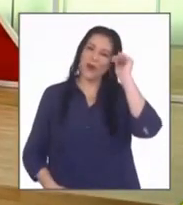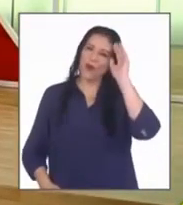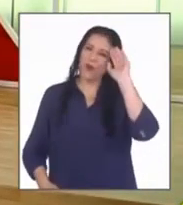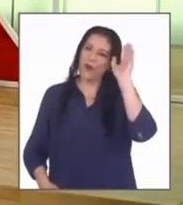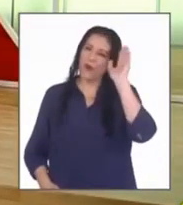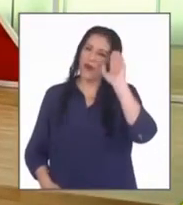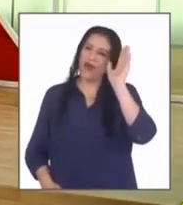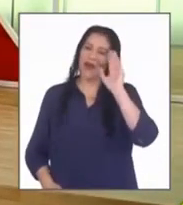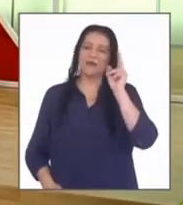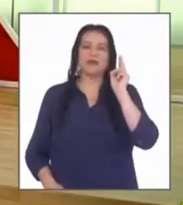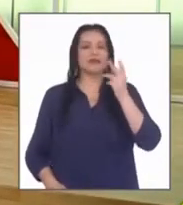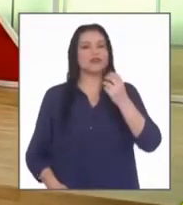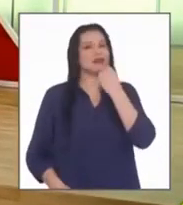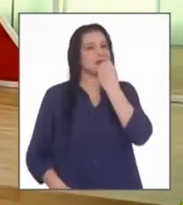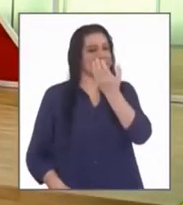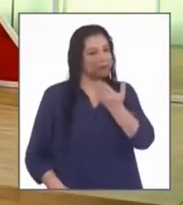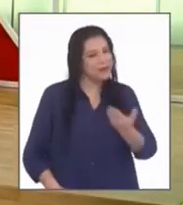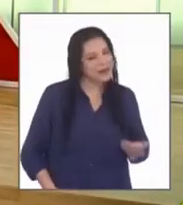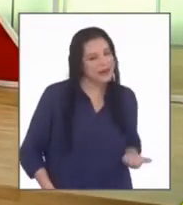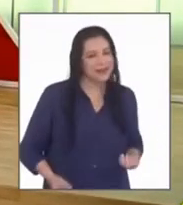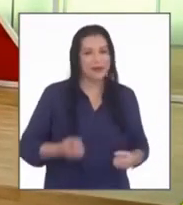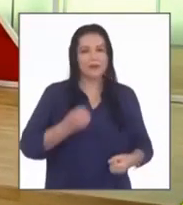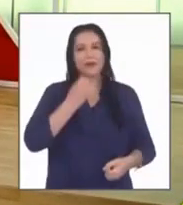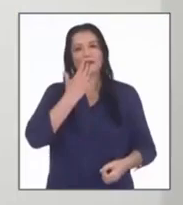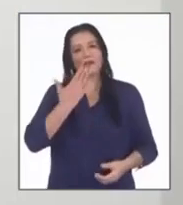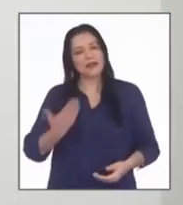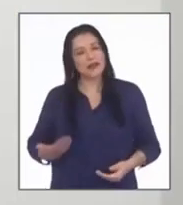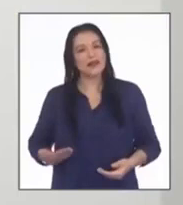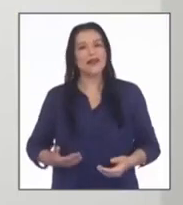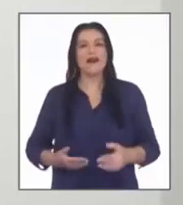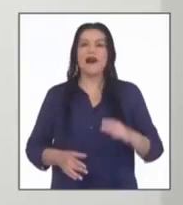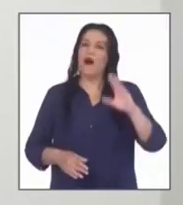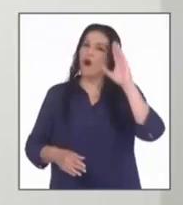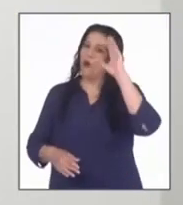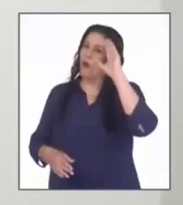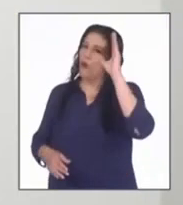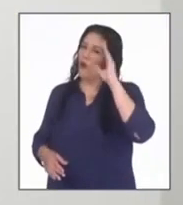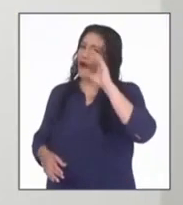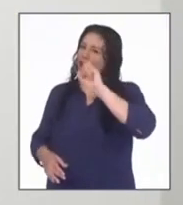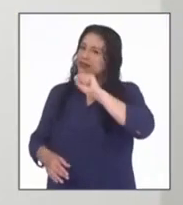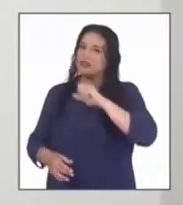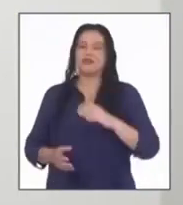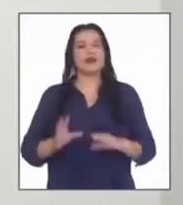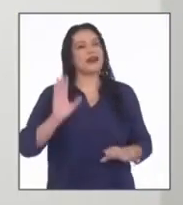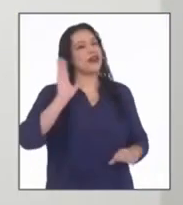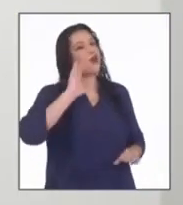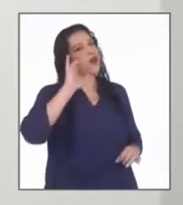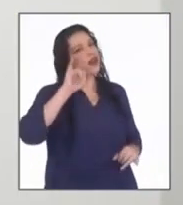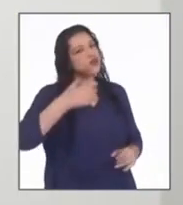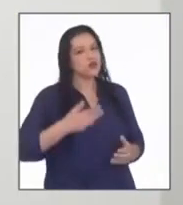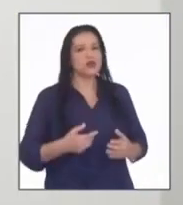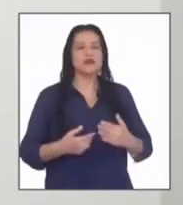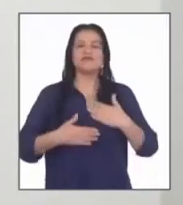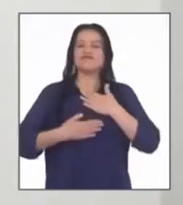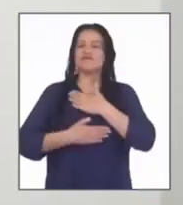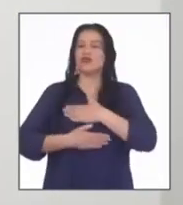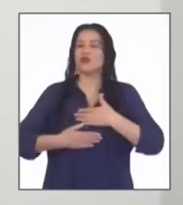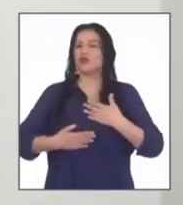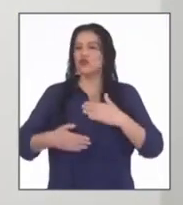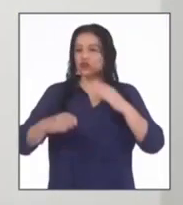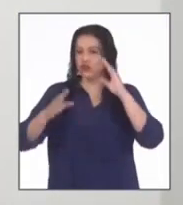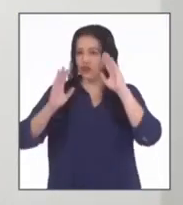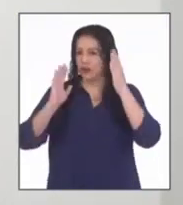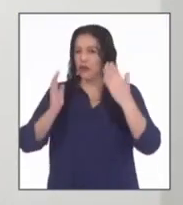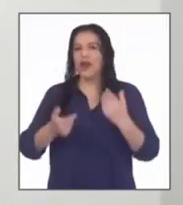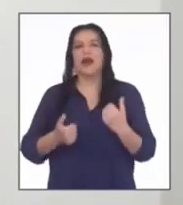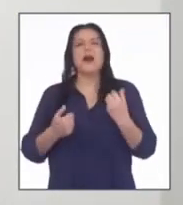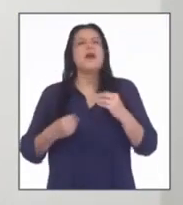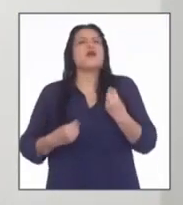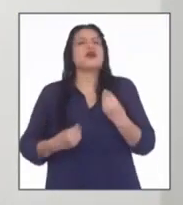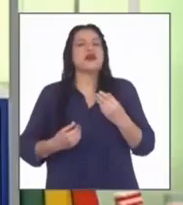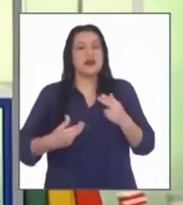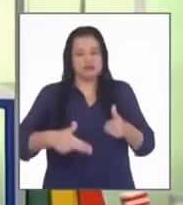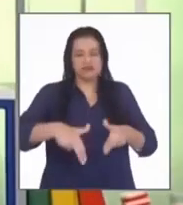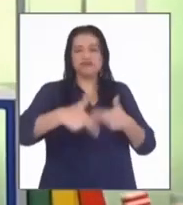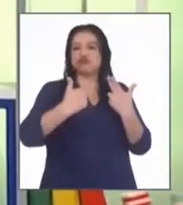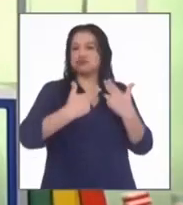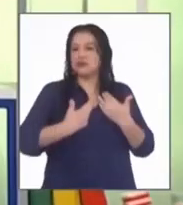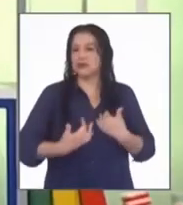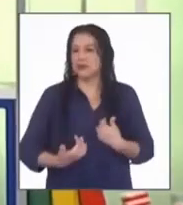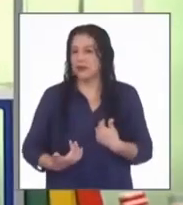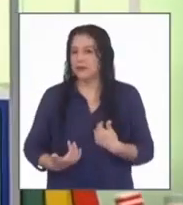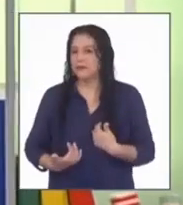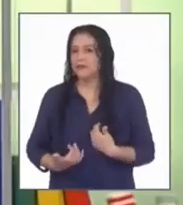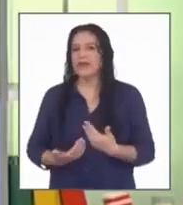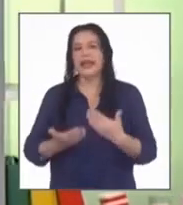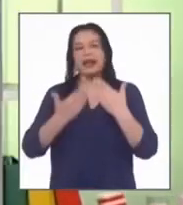profesora, bienvenida. Bienvenida, profesora. Hola Stephanie, hola Junior, qué gusto saludarlos. ¿A qué se debe su llamada?